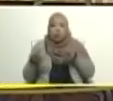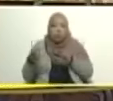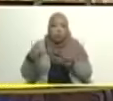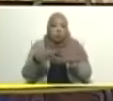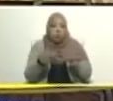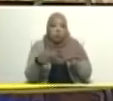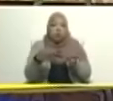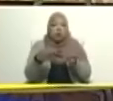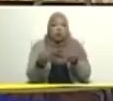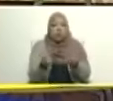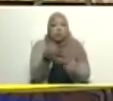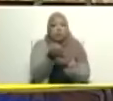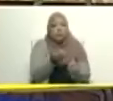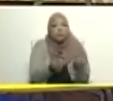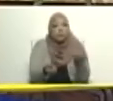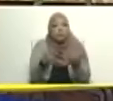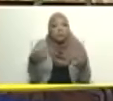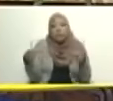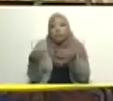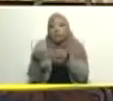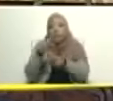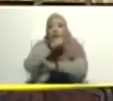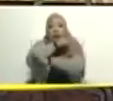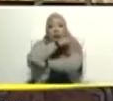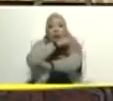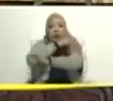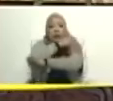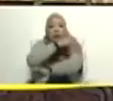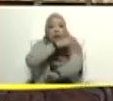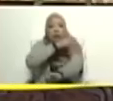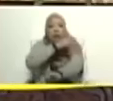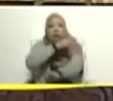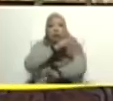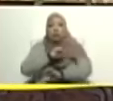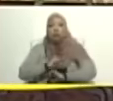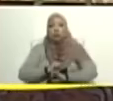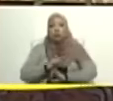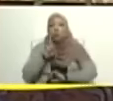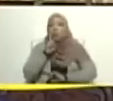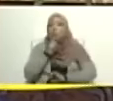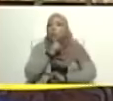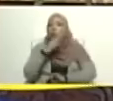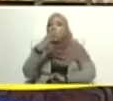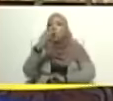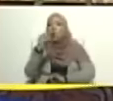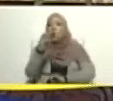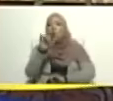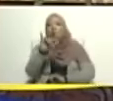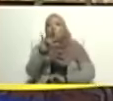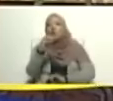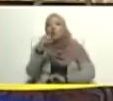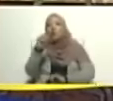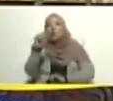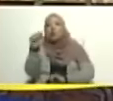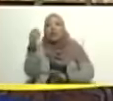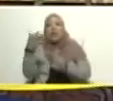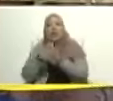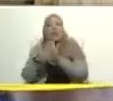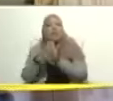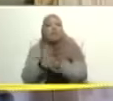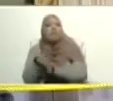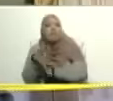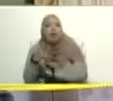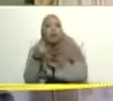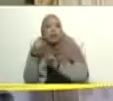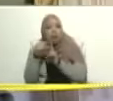en manos de mafias. Ustedes le llaman los coyotes, el coyotismo. Nosotros le llamamos